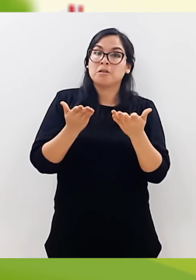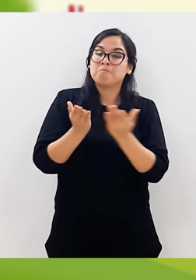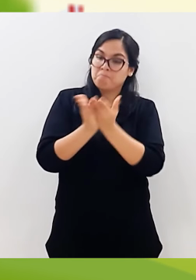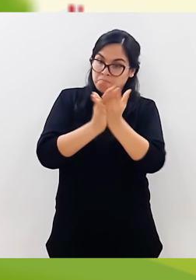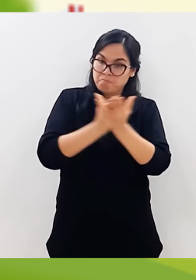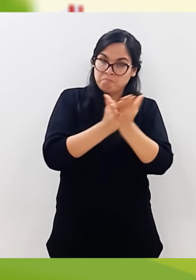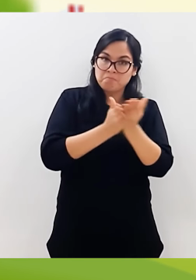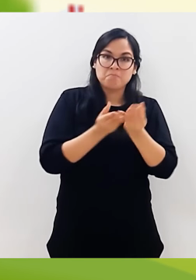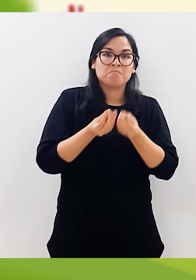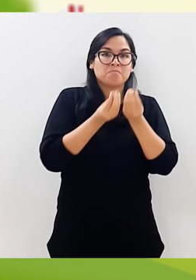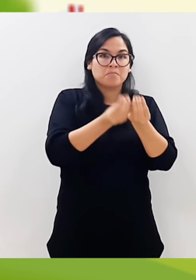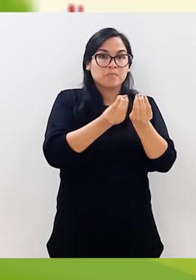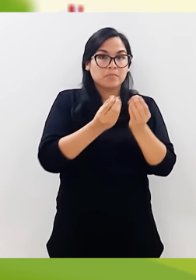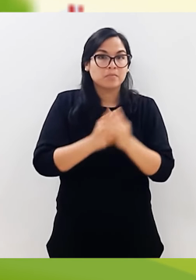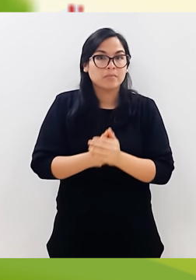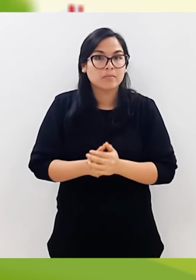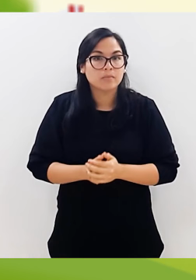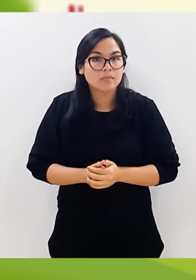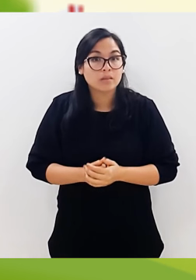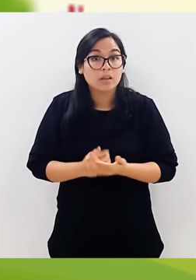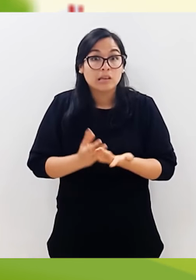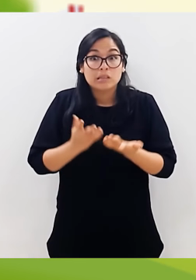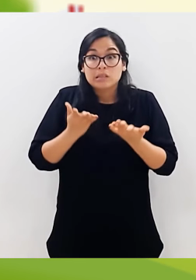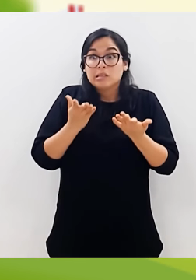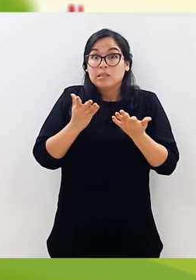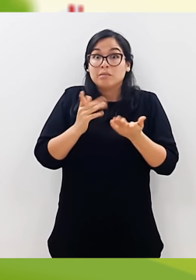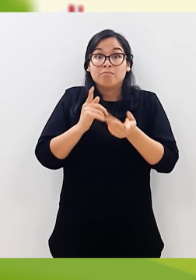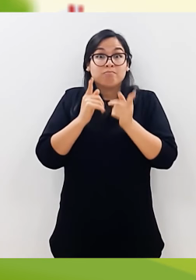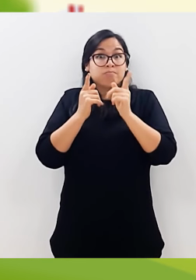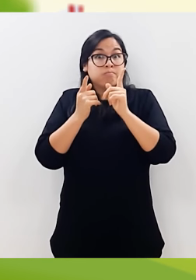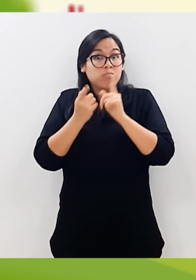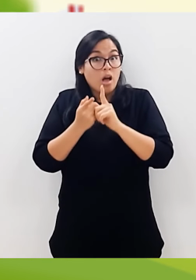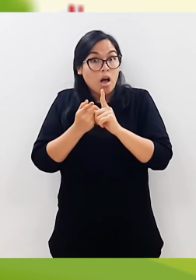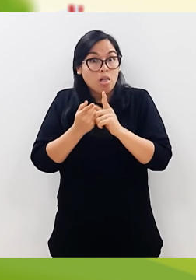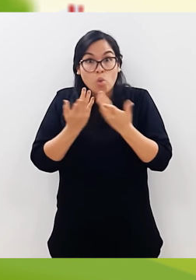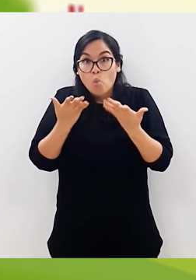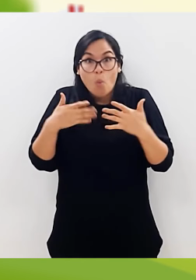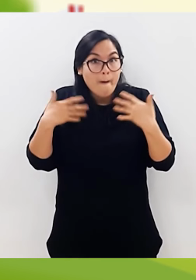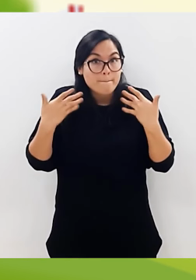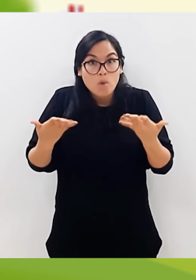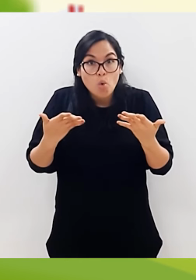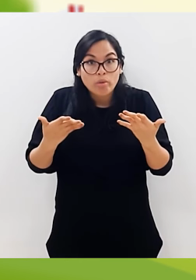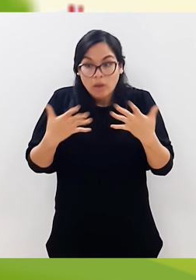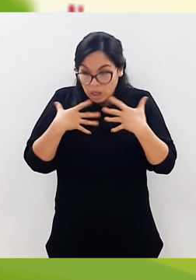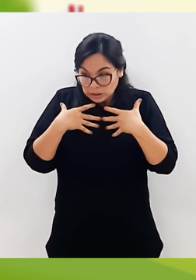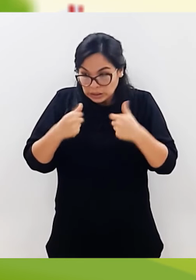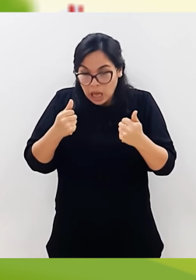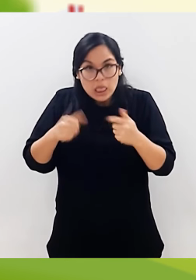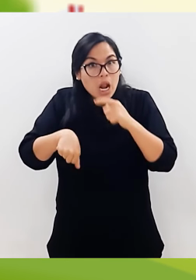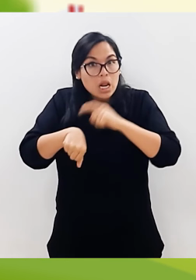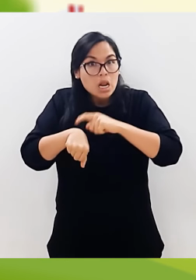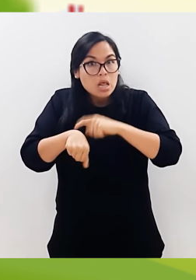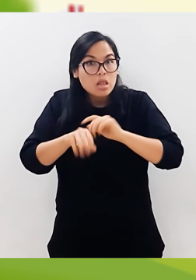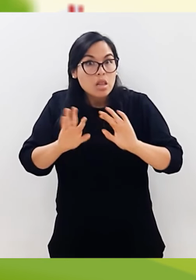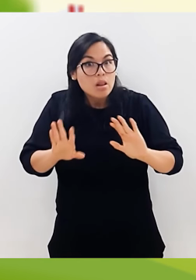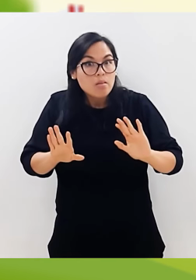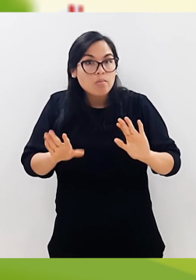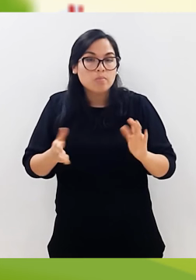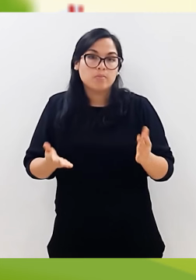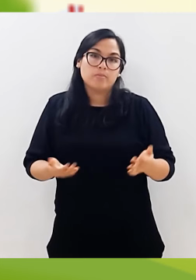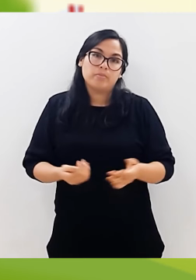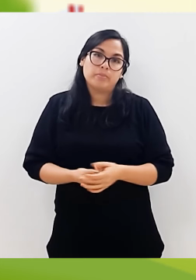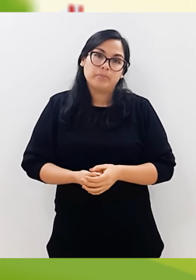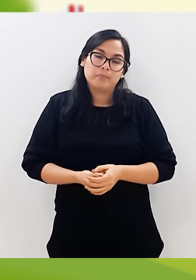enfermera que siempre cumple su horario. De lo contrario, no se hubiera podido